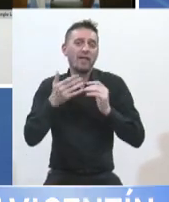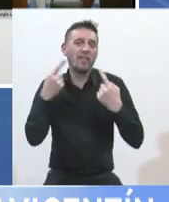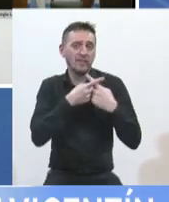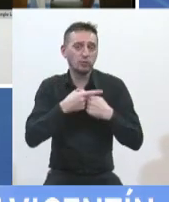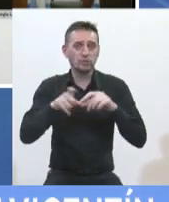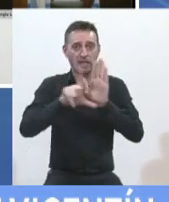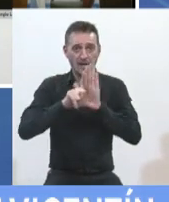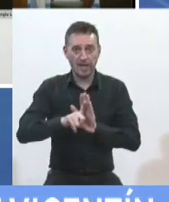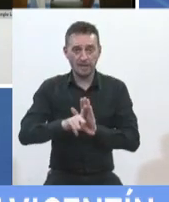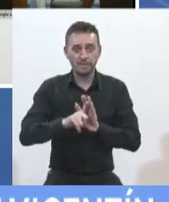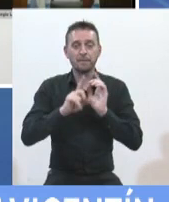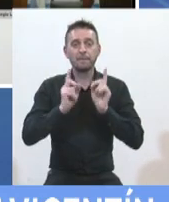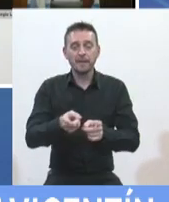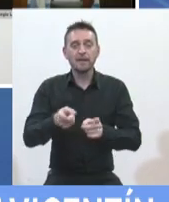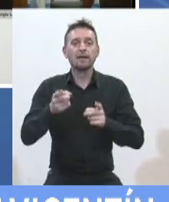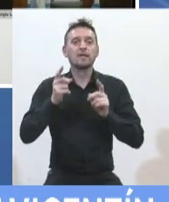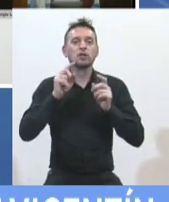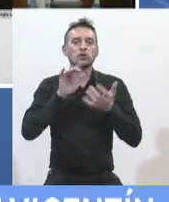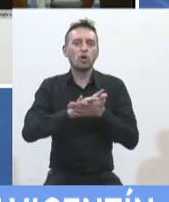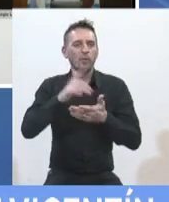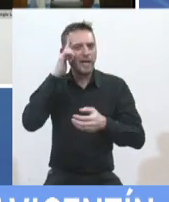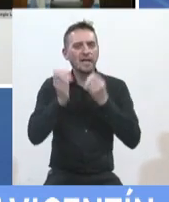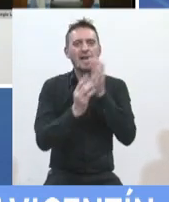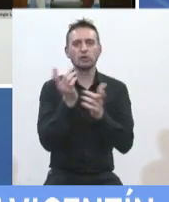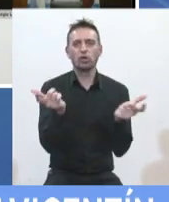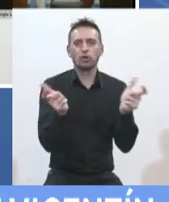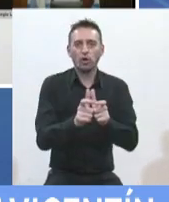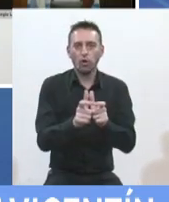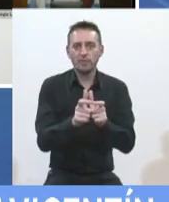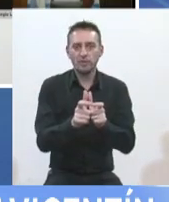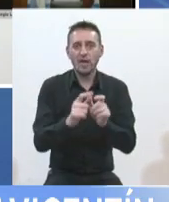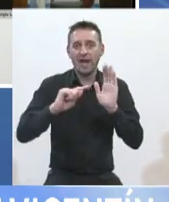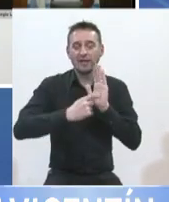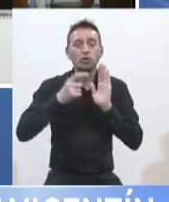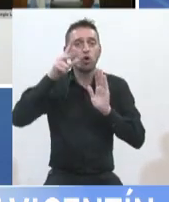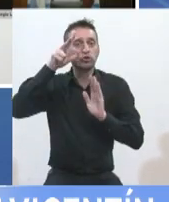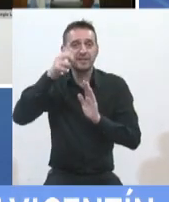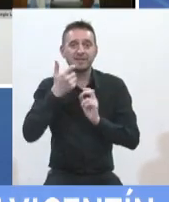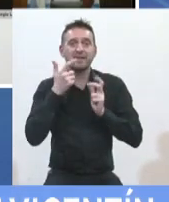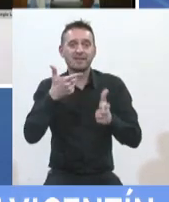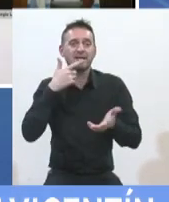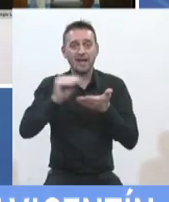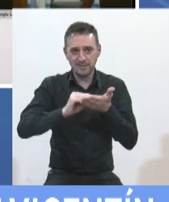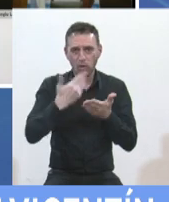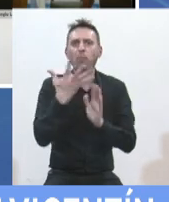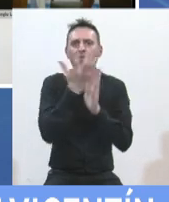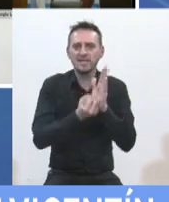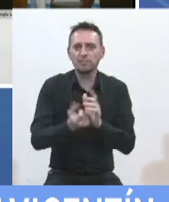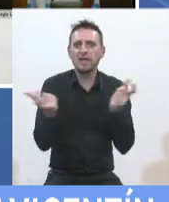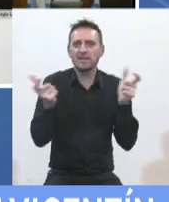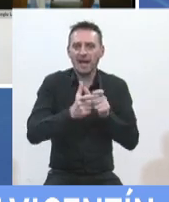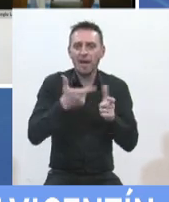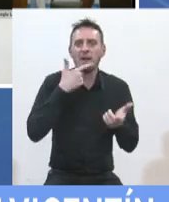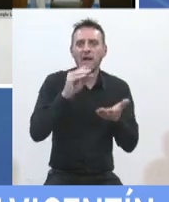y en esto en lo que tiene que ver con la creación de comisiones el artículo 86 dice el senado puede aceptar de la cámara de